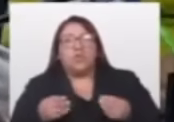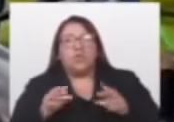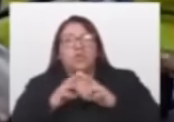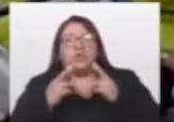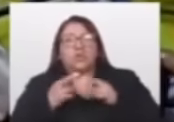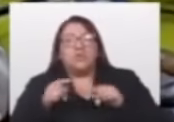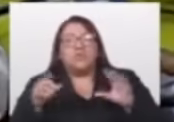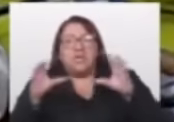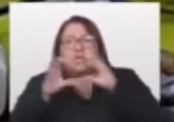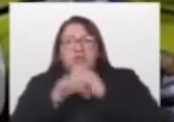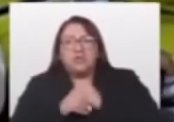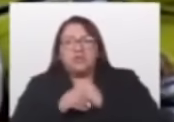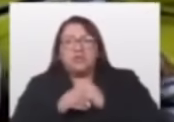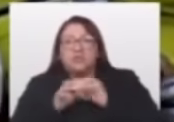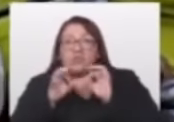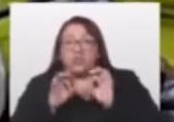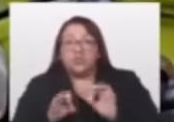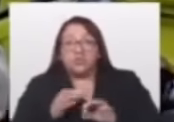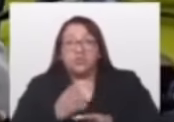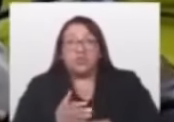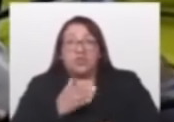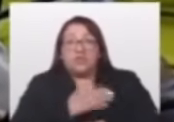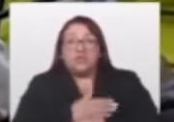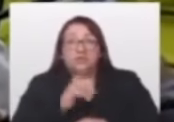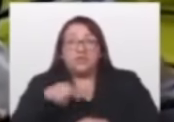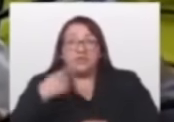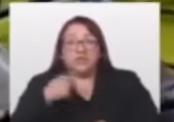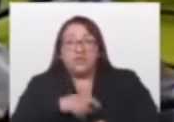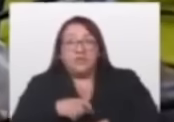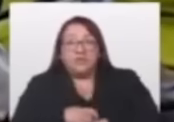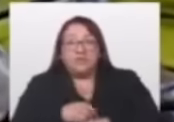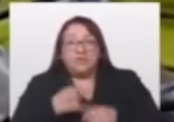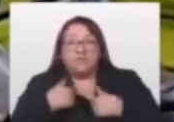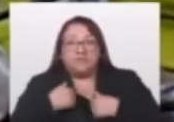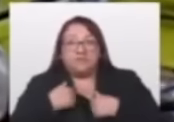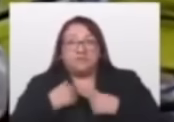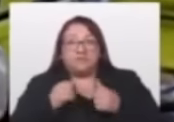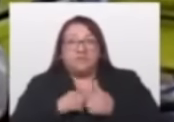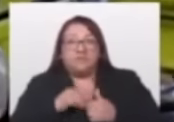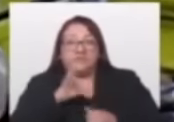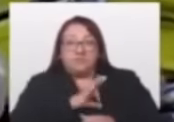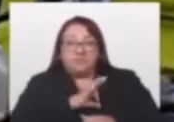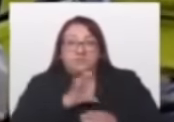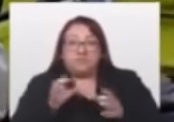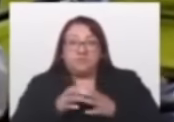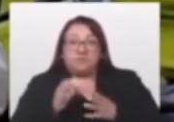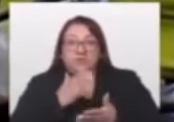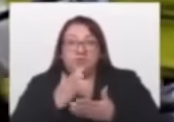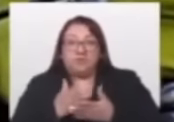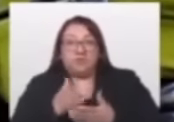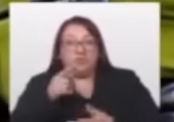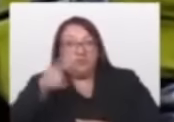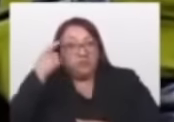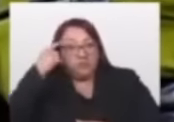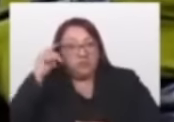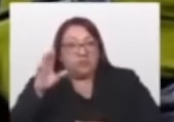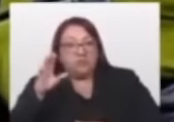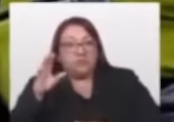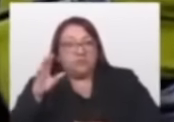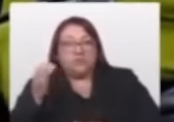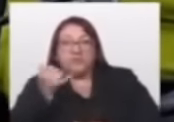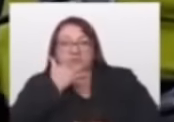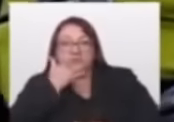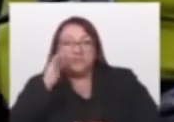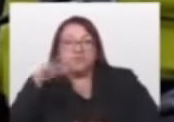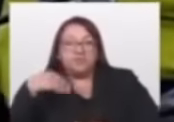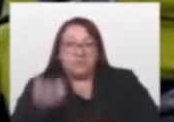tesis. Asimismo, le mencionaron qué hacía a altas horas de la madrugada en la fiscalía antes de la detención